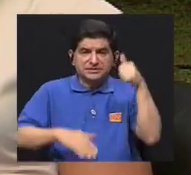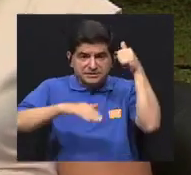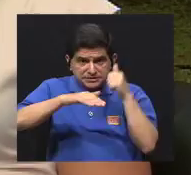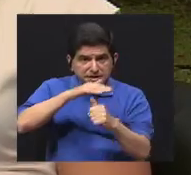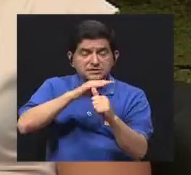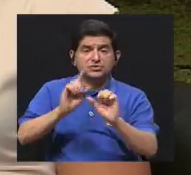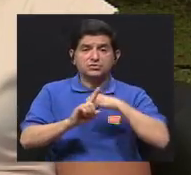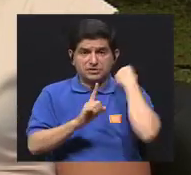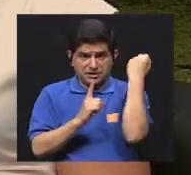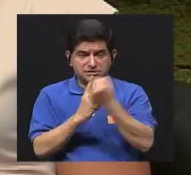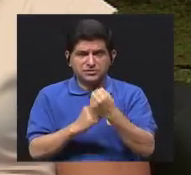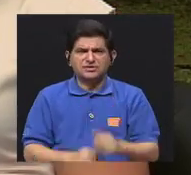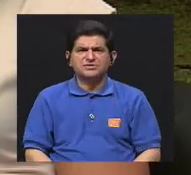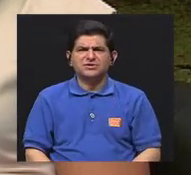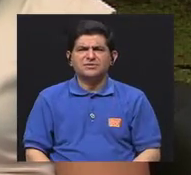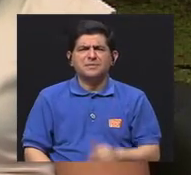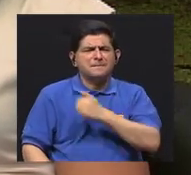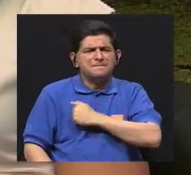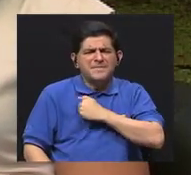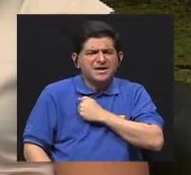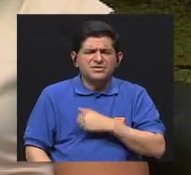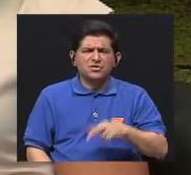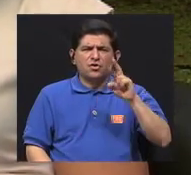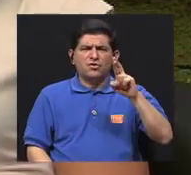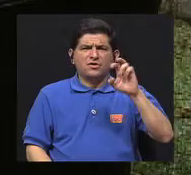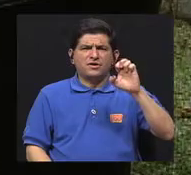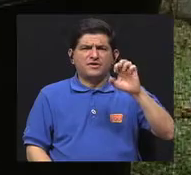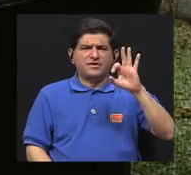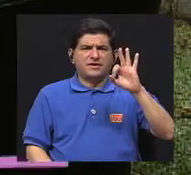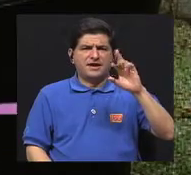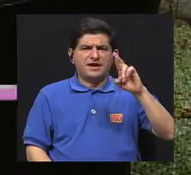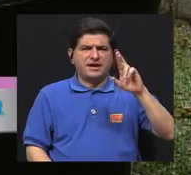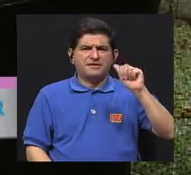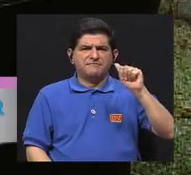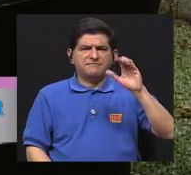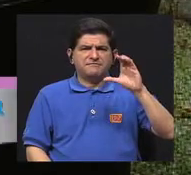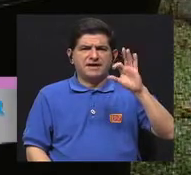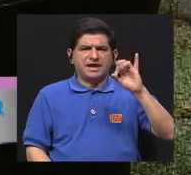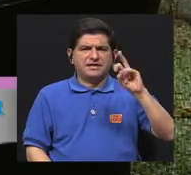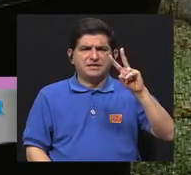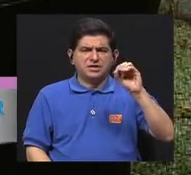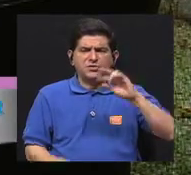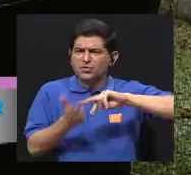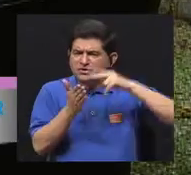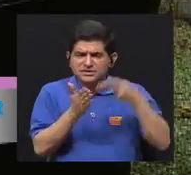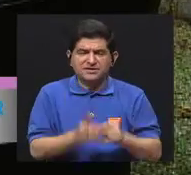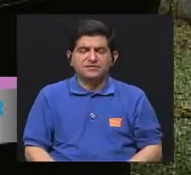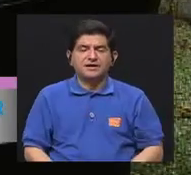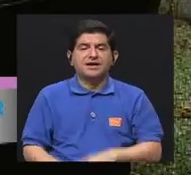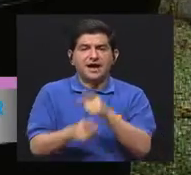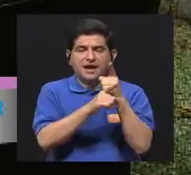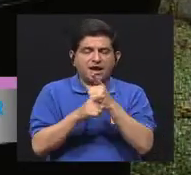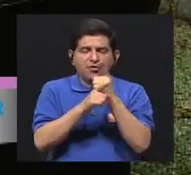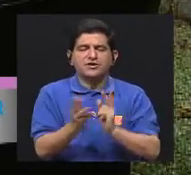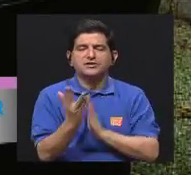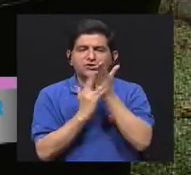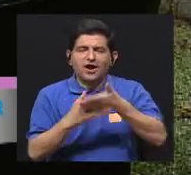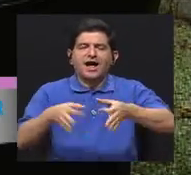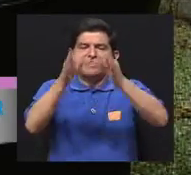ocultos. Perdón que le interrumpa, refractivos es que no enfocan bien. Los problemas refractivos son aquellos que corregimos con